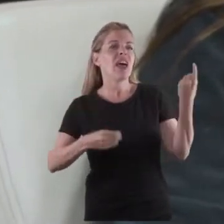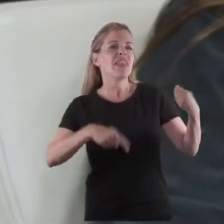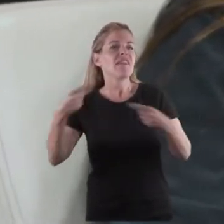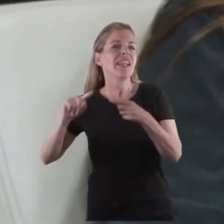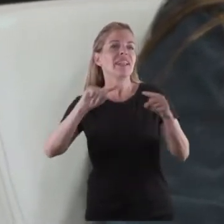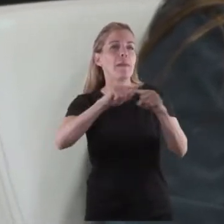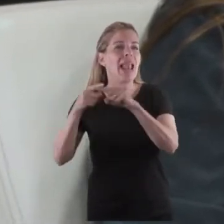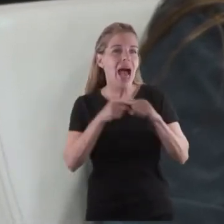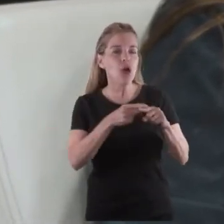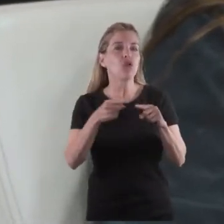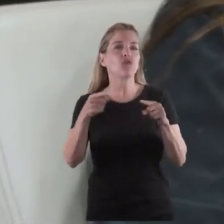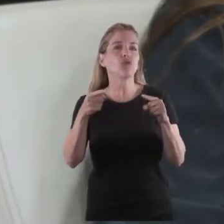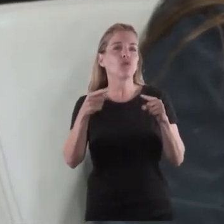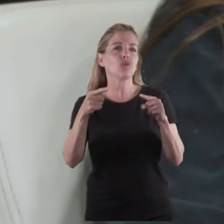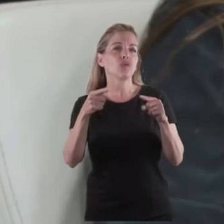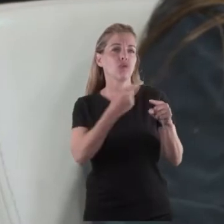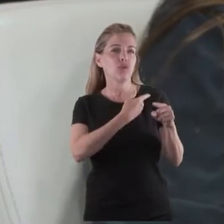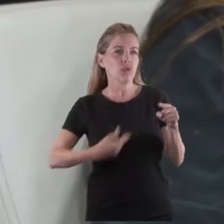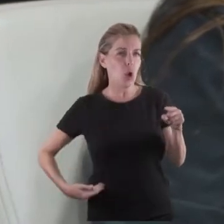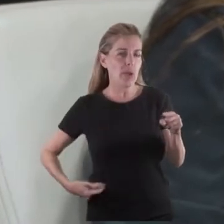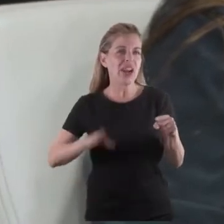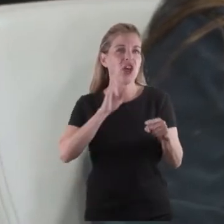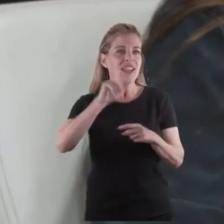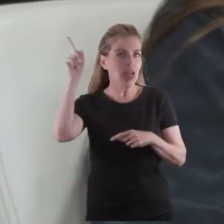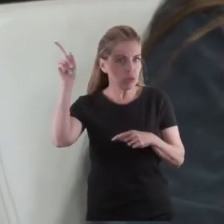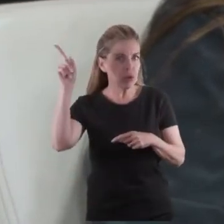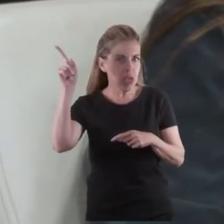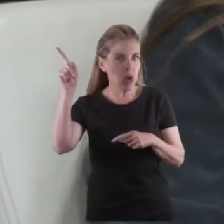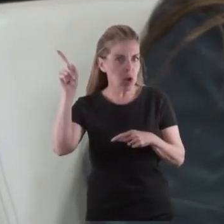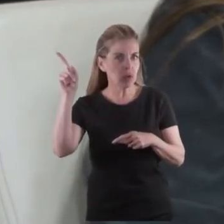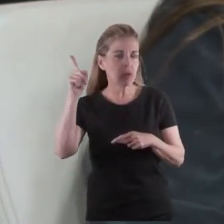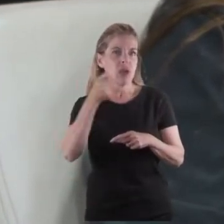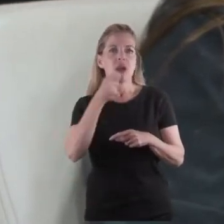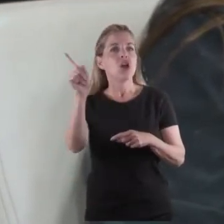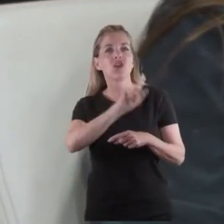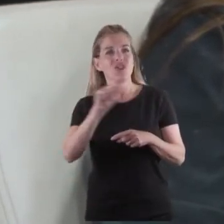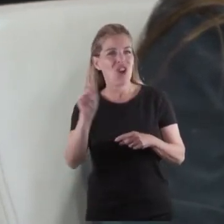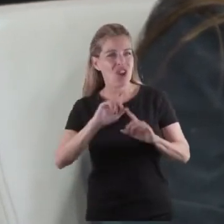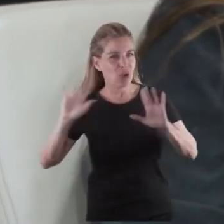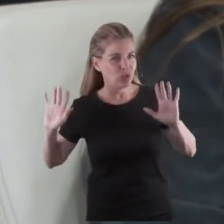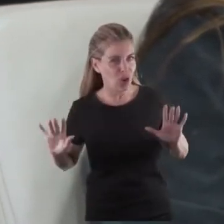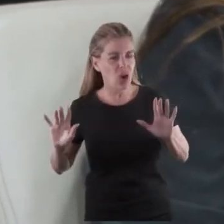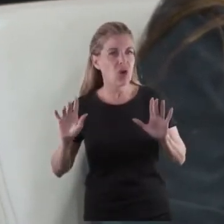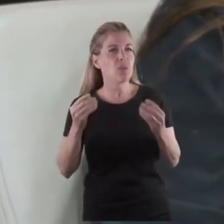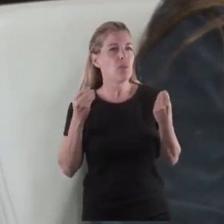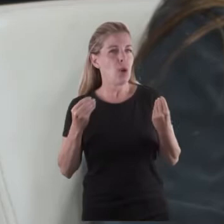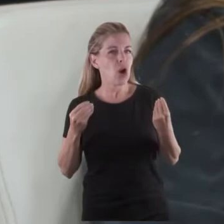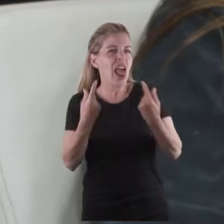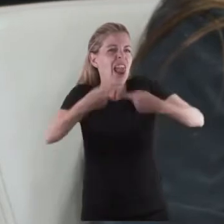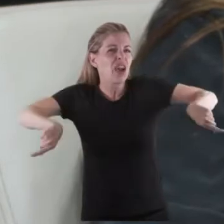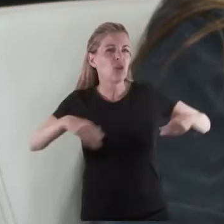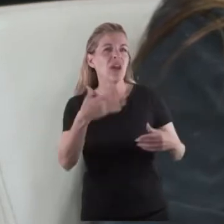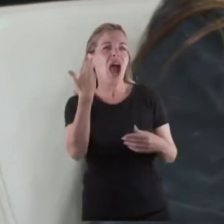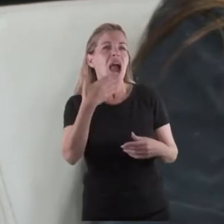estadounidenses que dejaron conocer el desagrado y en la incomodidad por los dichos del presidente